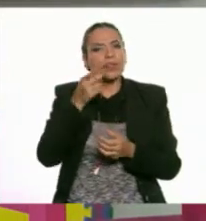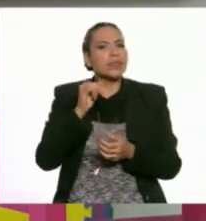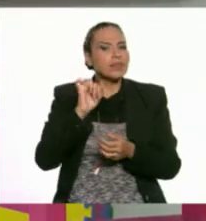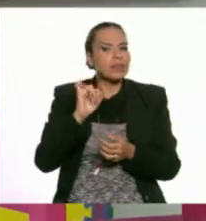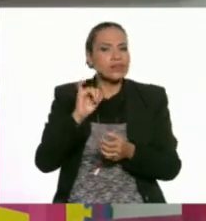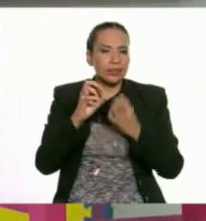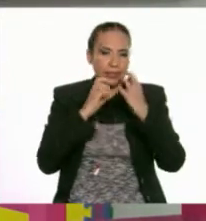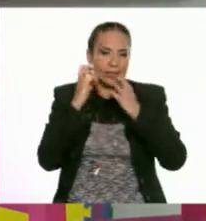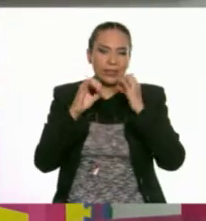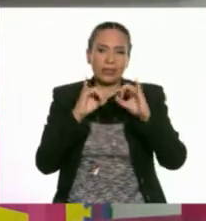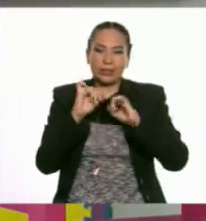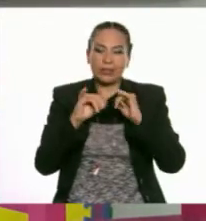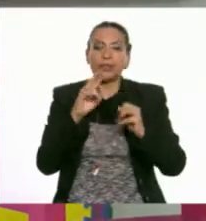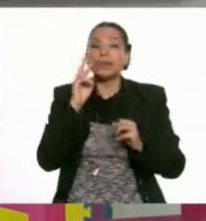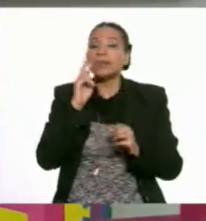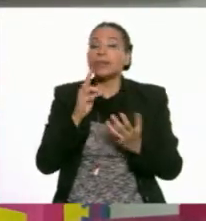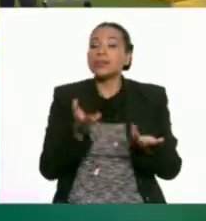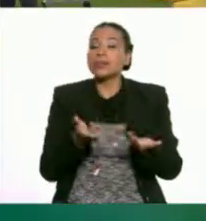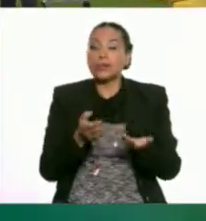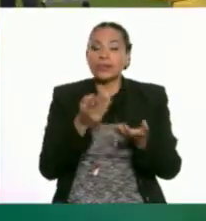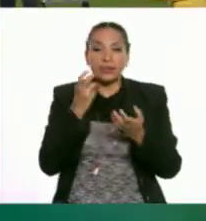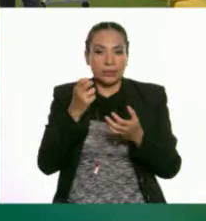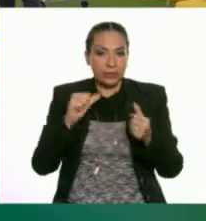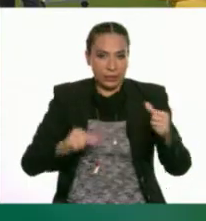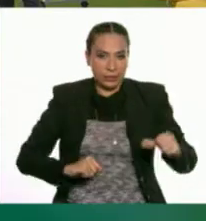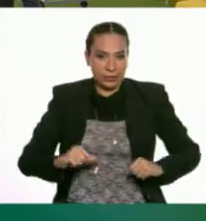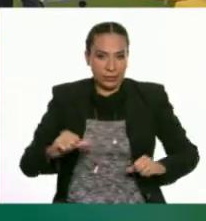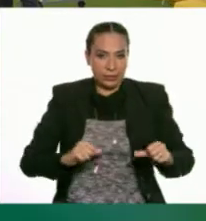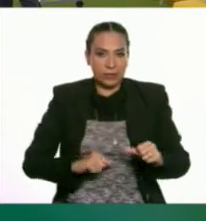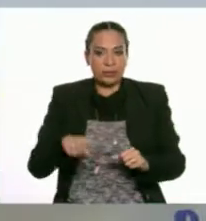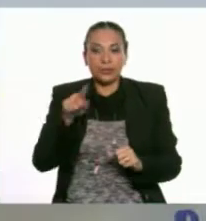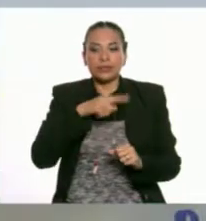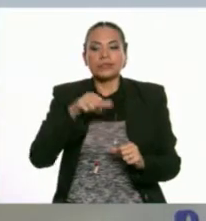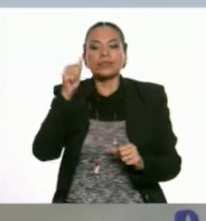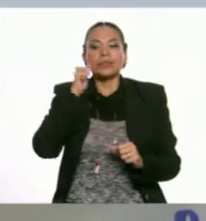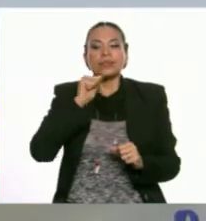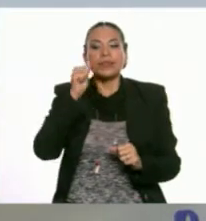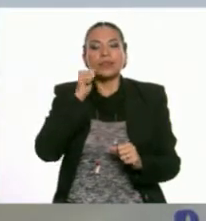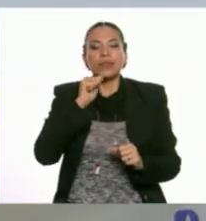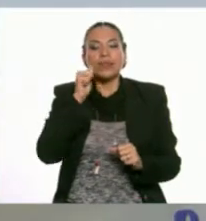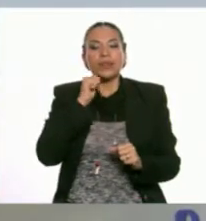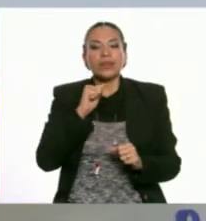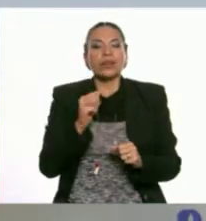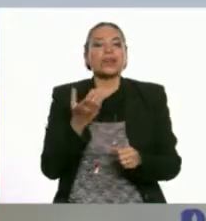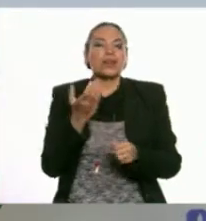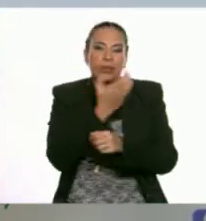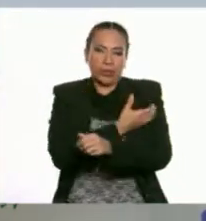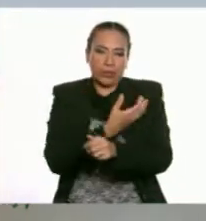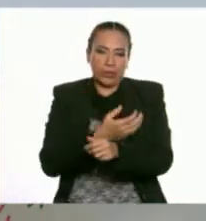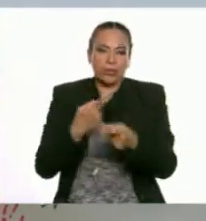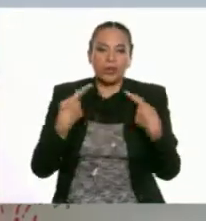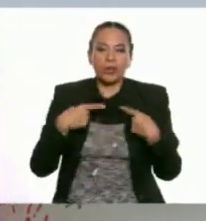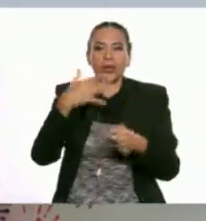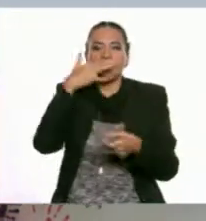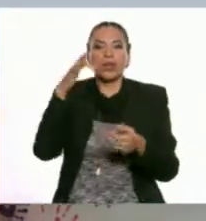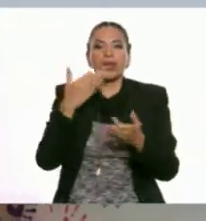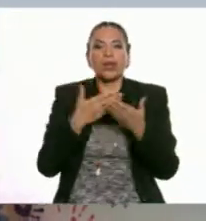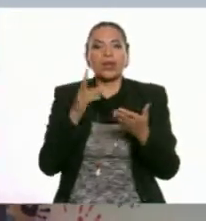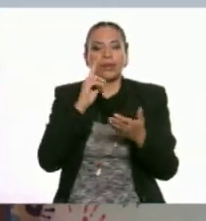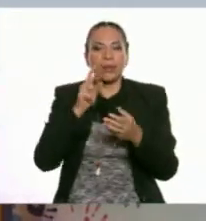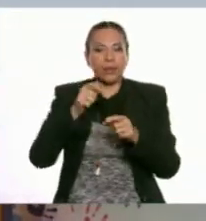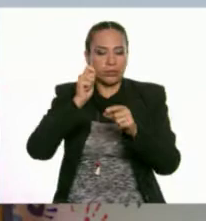niños? Entonces, fíjate, esta actividad, igual niñas y niños, siempre se la compañía de un adulto. Vamos a tomar un